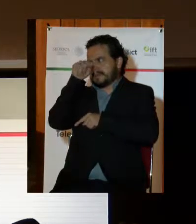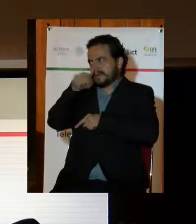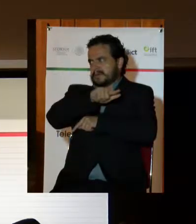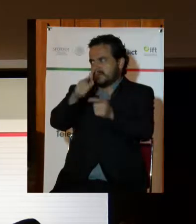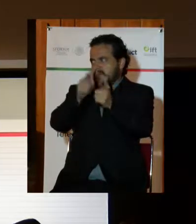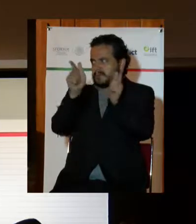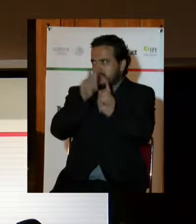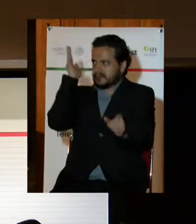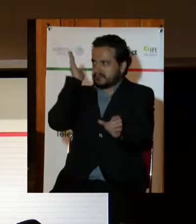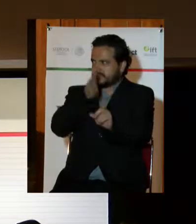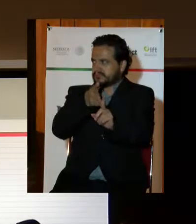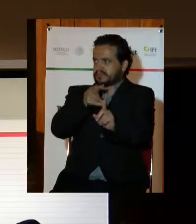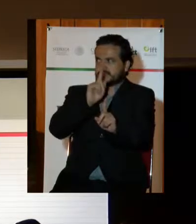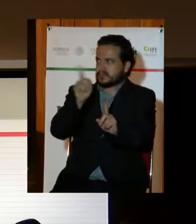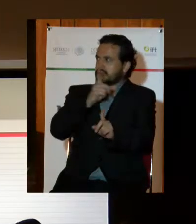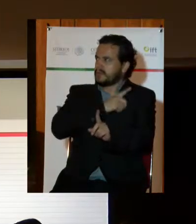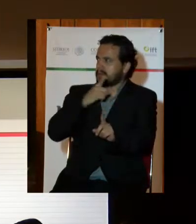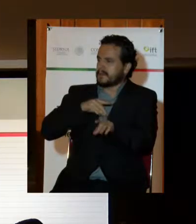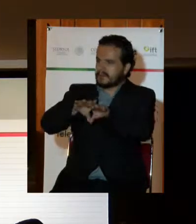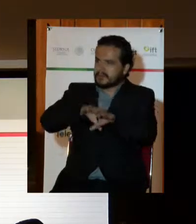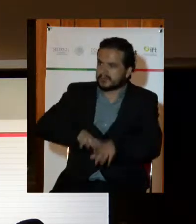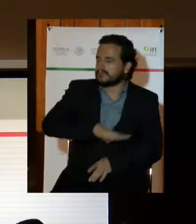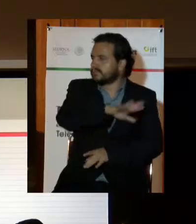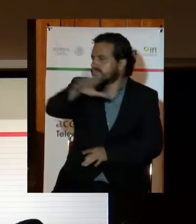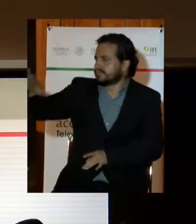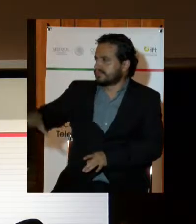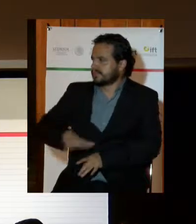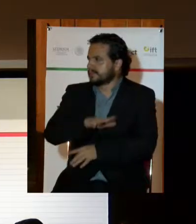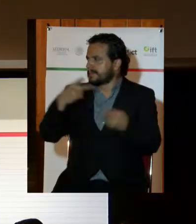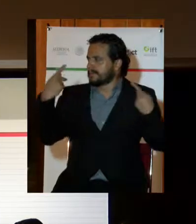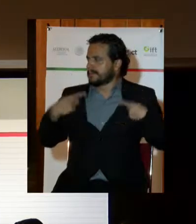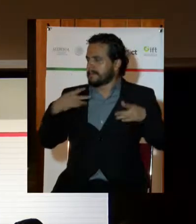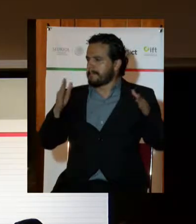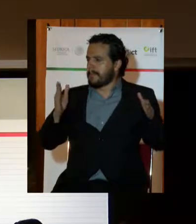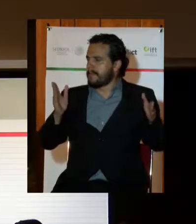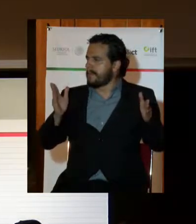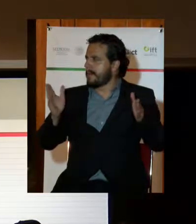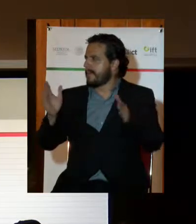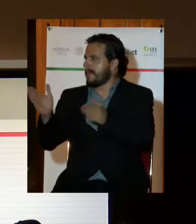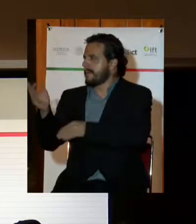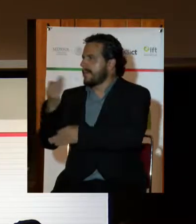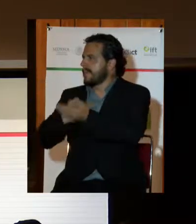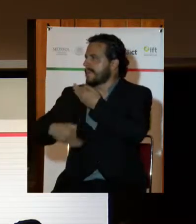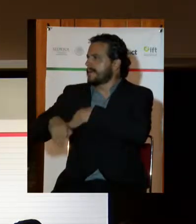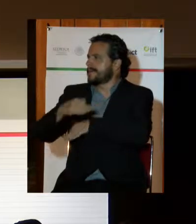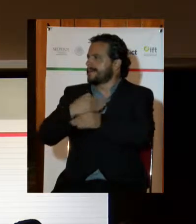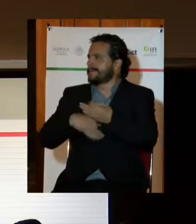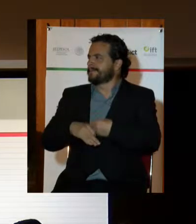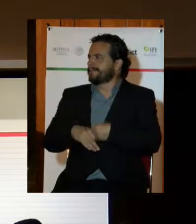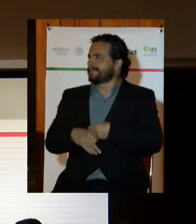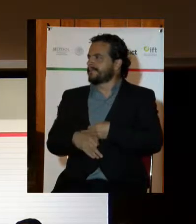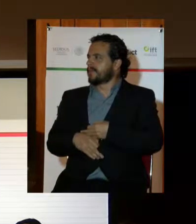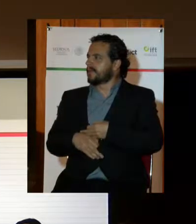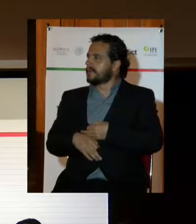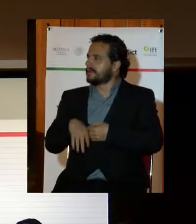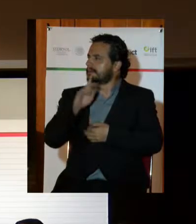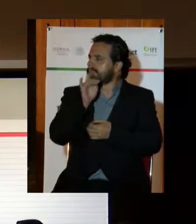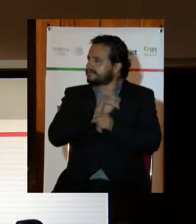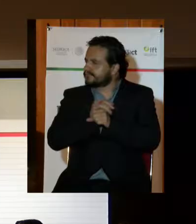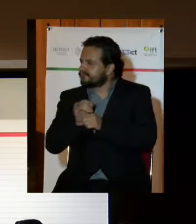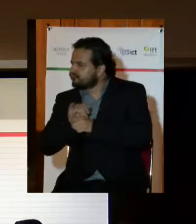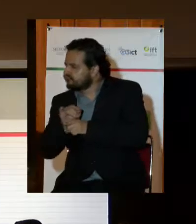conjunto. Saber que a través de los diseñadores, de los desarrolladores, no piensen en el grupo trendy